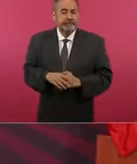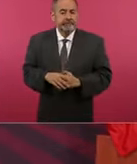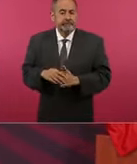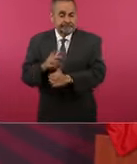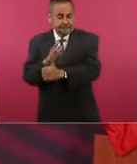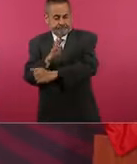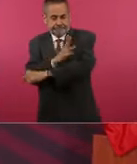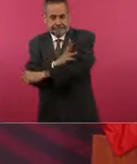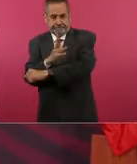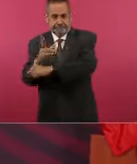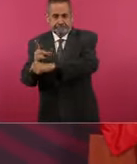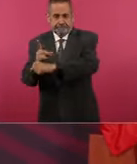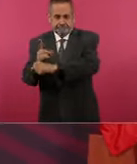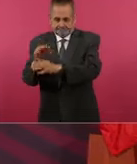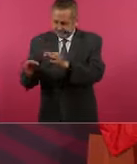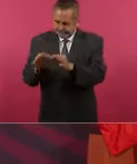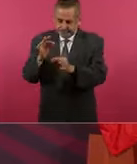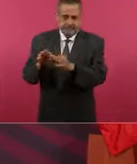honrados